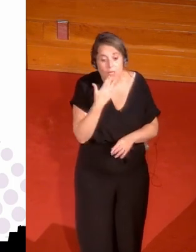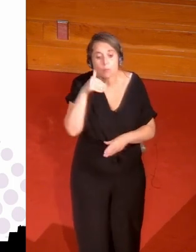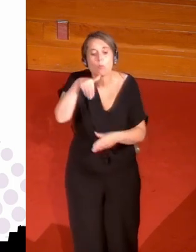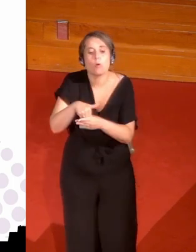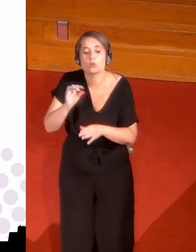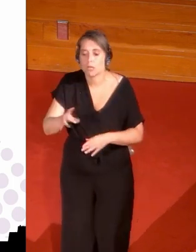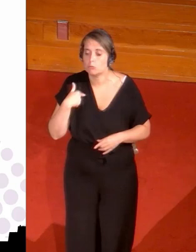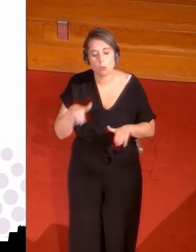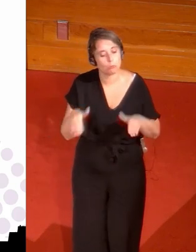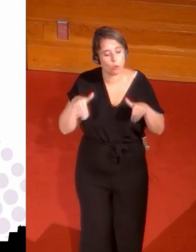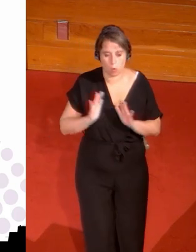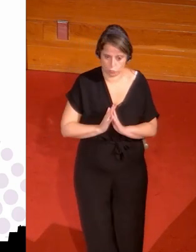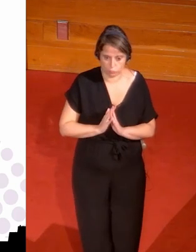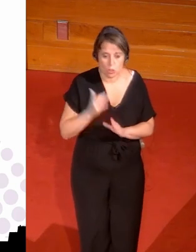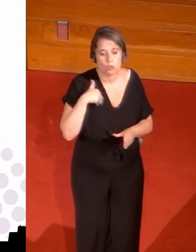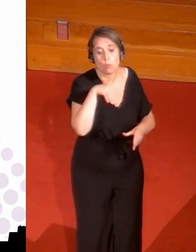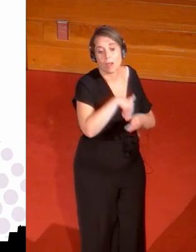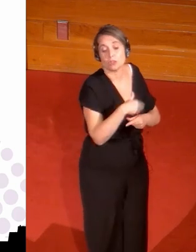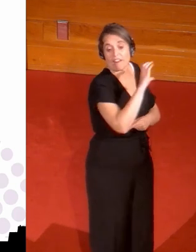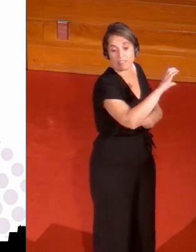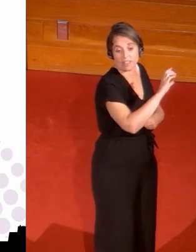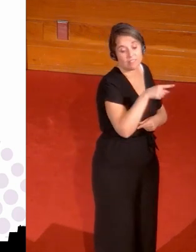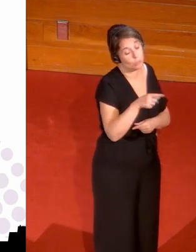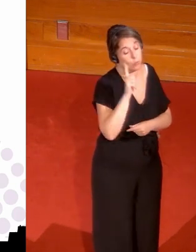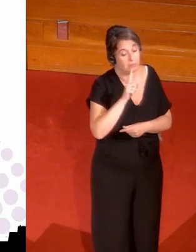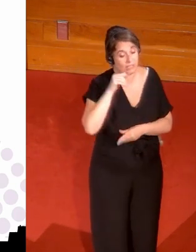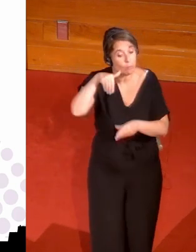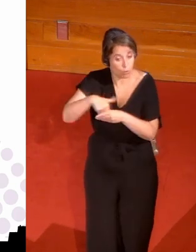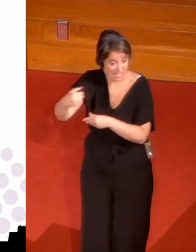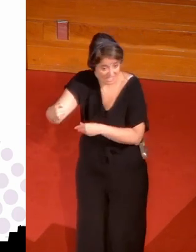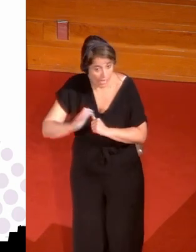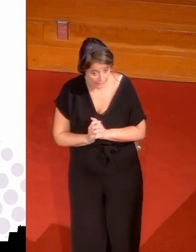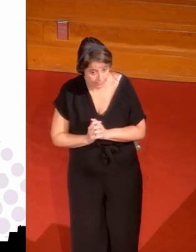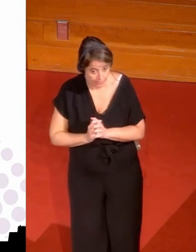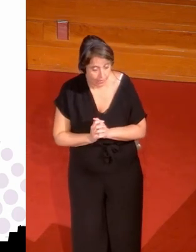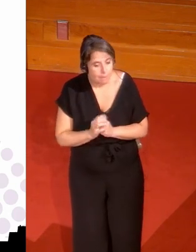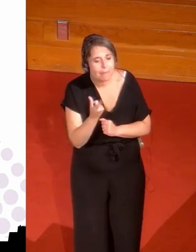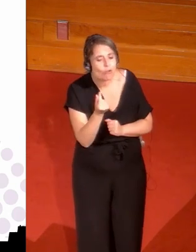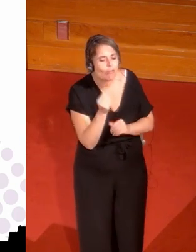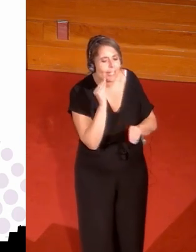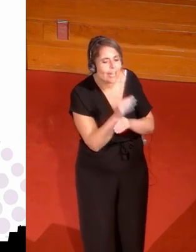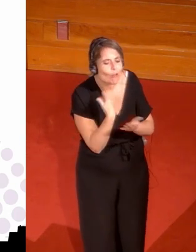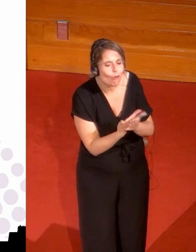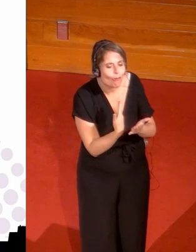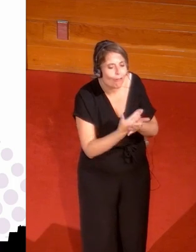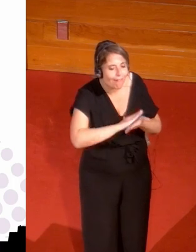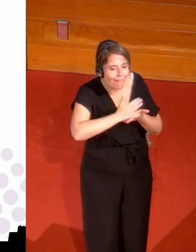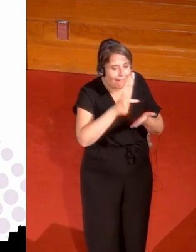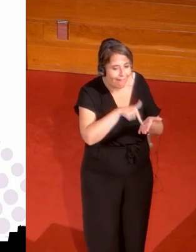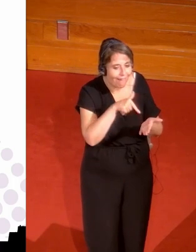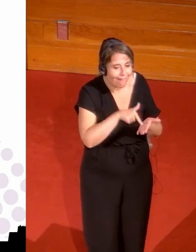o yo voy a votar a c y luego votas a a tú puedes mentir cuando dices a quién vas a votar pero el dinero que hay en una cuenta